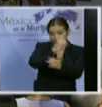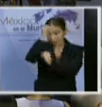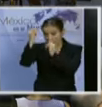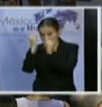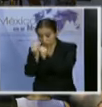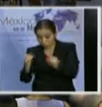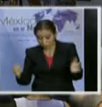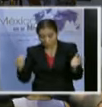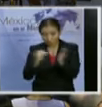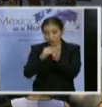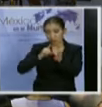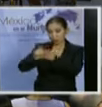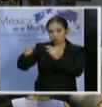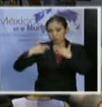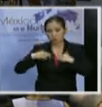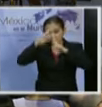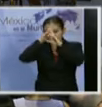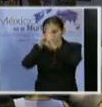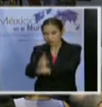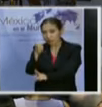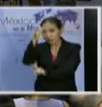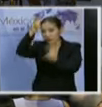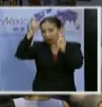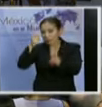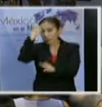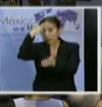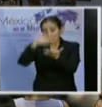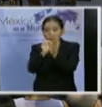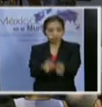internacional sobre los derechos humanos. En este sentido,